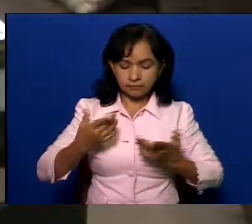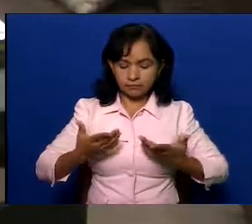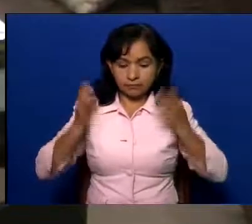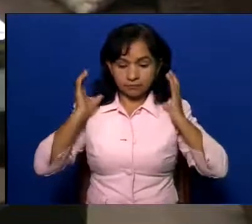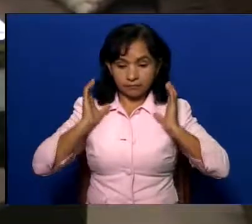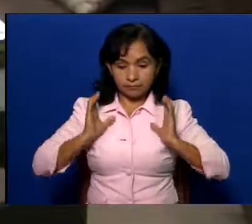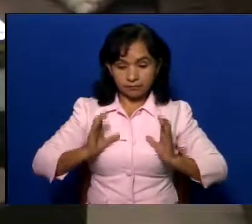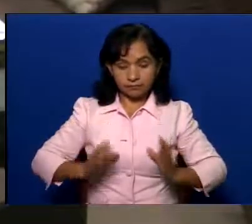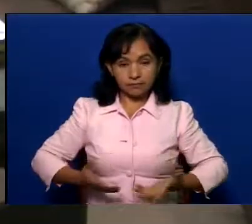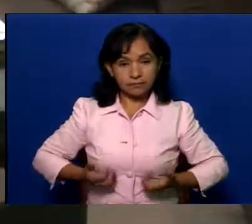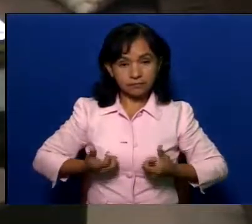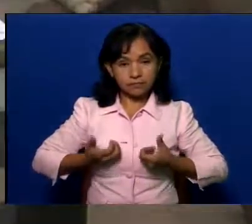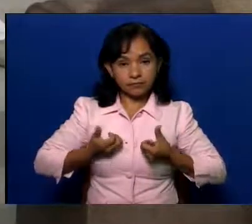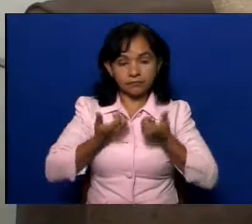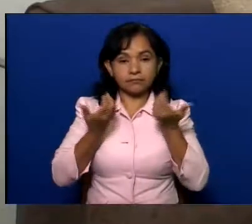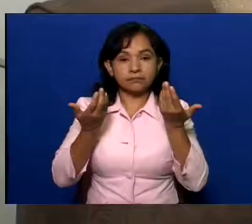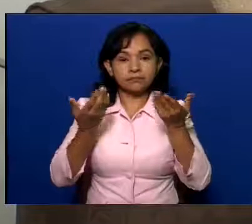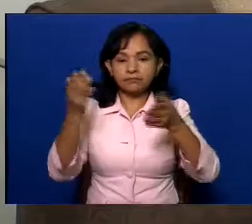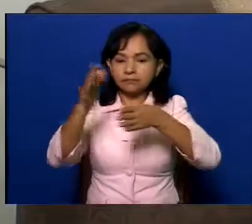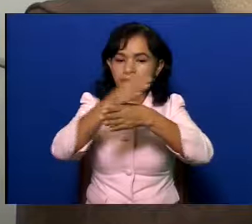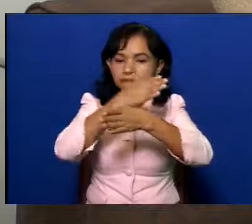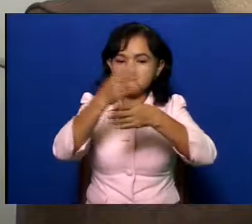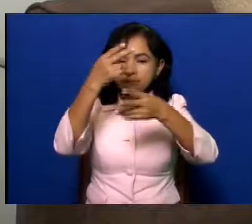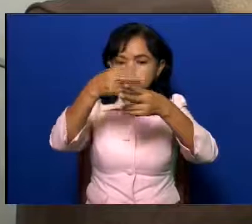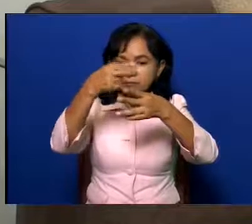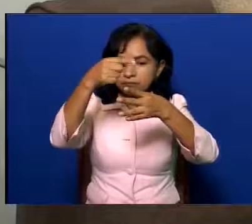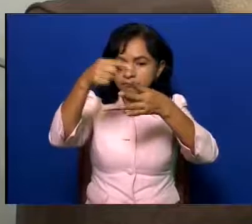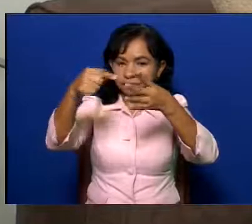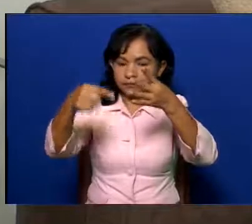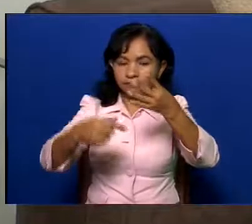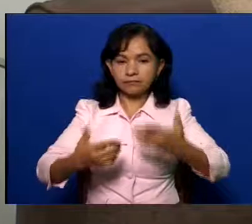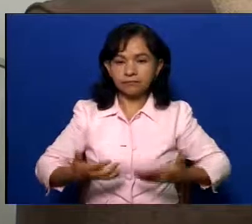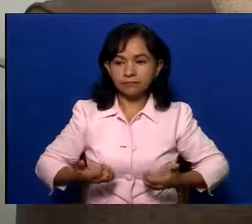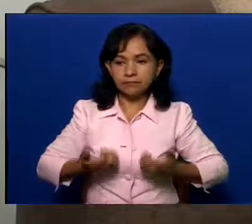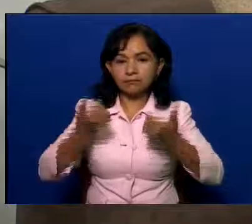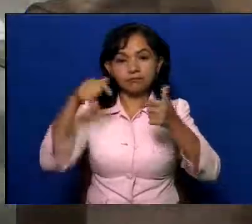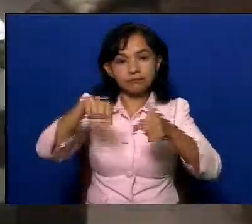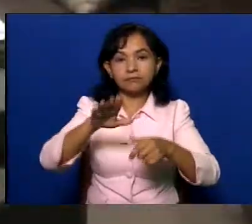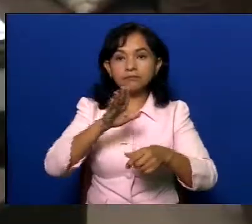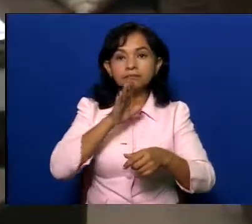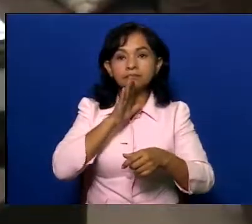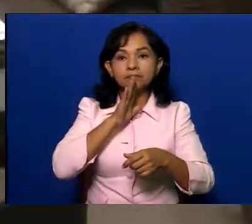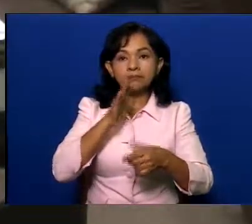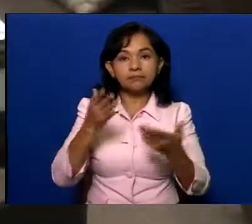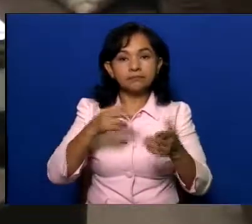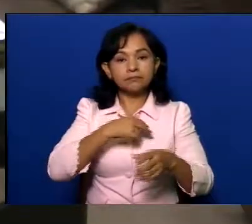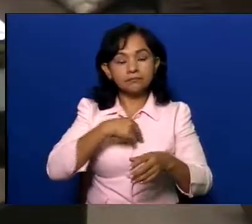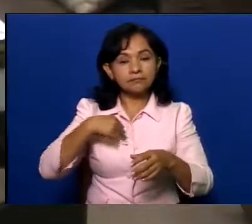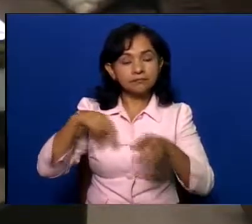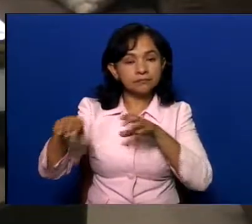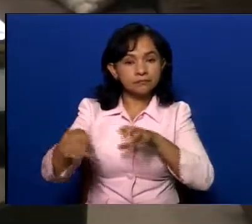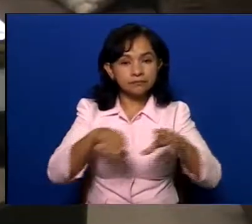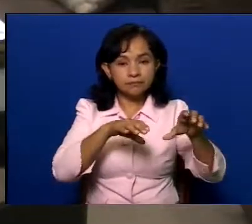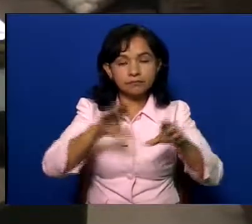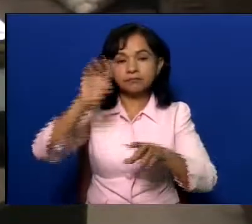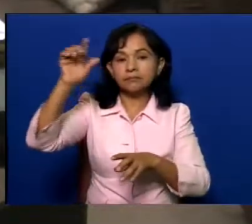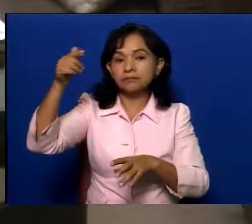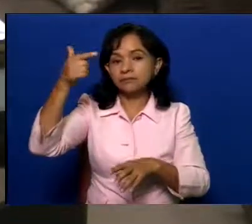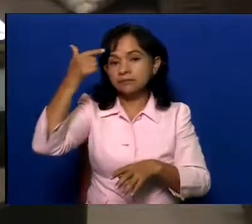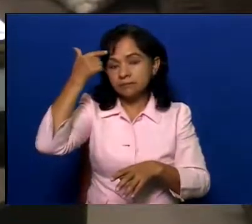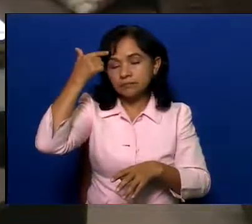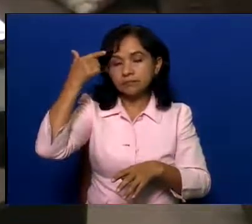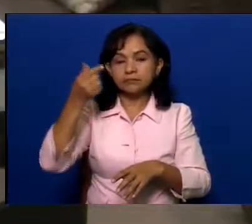le van a hacer exámenes que no le gustan, pues. Ok, diputada. Entonces, entonces la prevención es lo más importante,